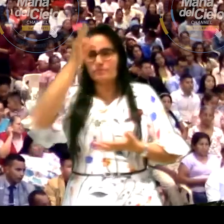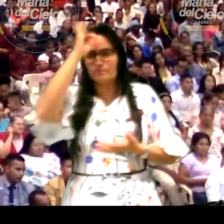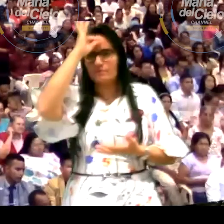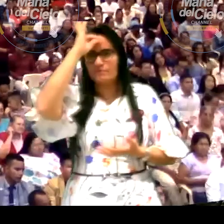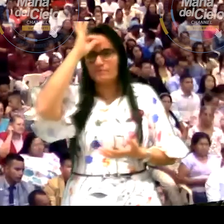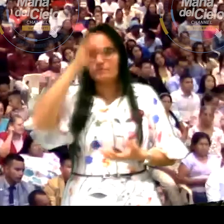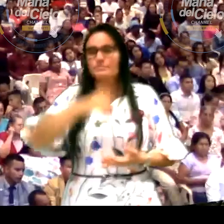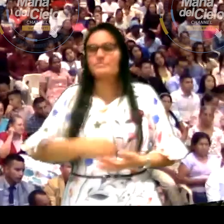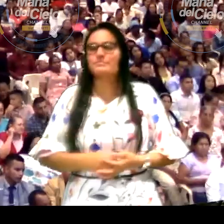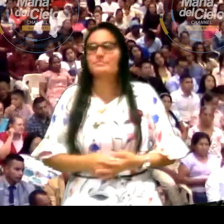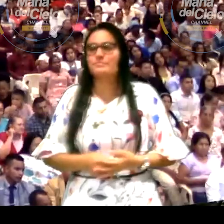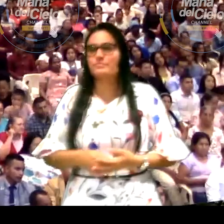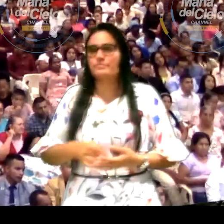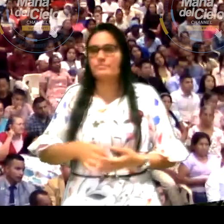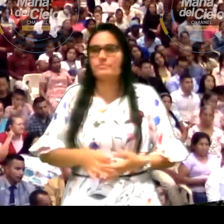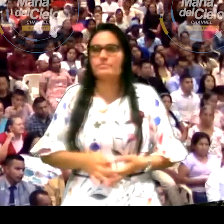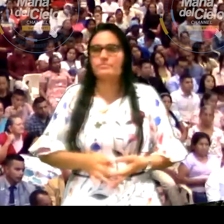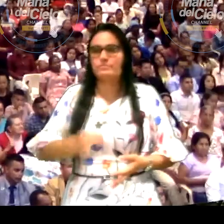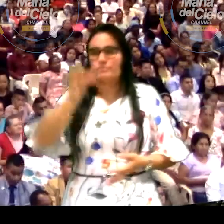y la médico es cristiana,